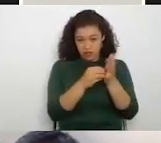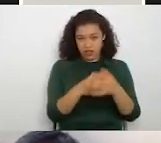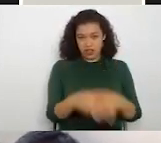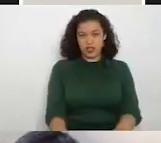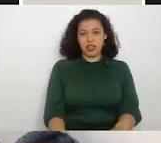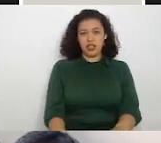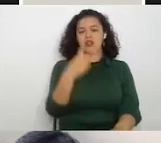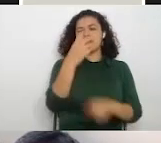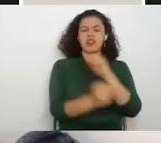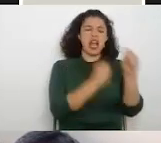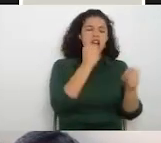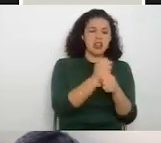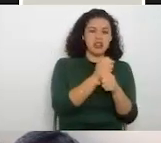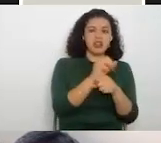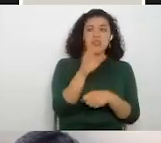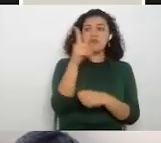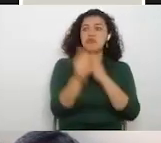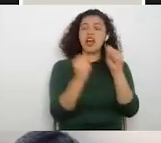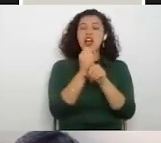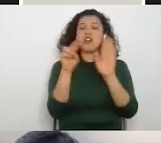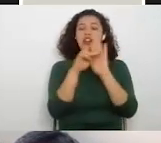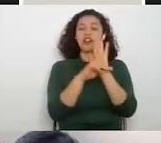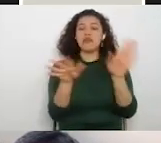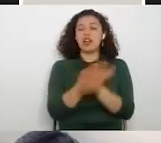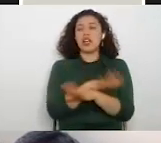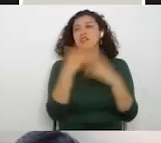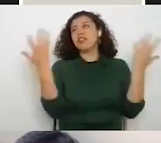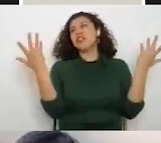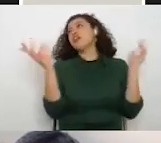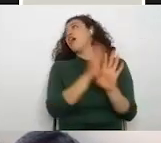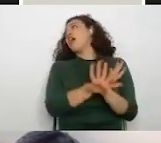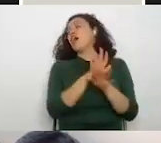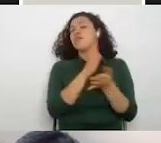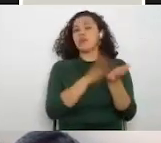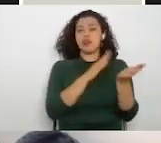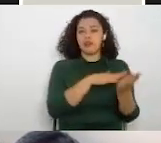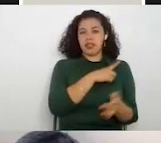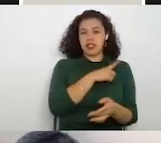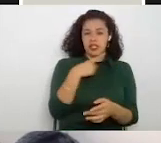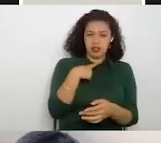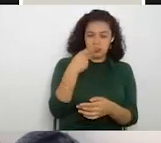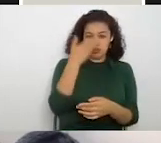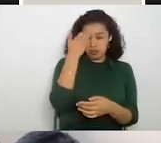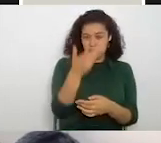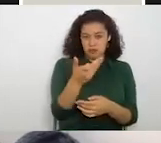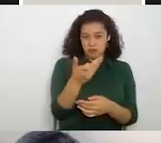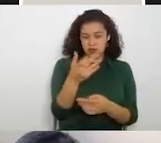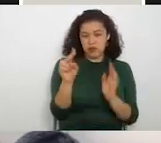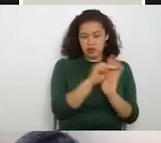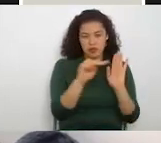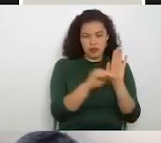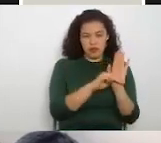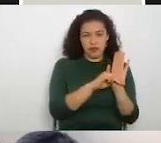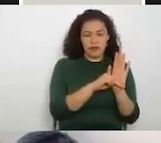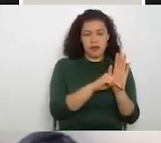de 2 años, y si en 1 año cambia la normatividad, pues ya tengo que cambiar el documento. Entonces su vigencia normalmente pues no